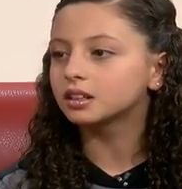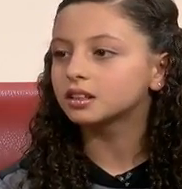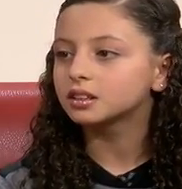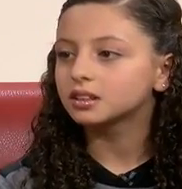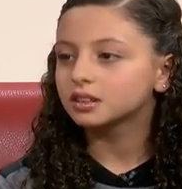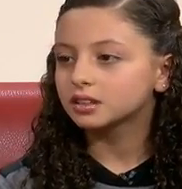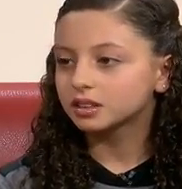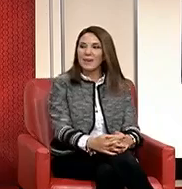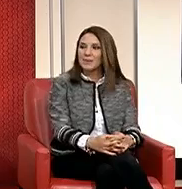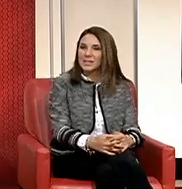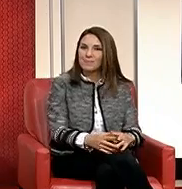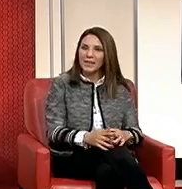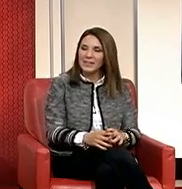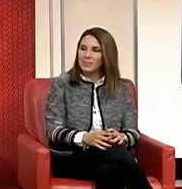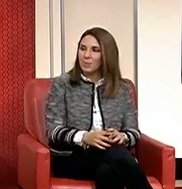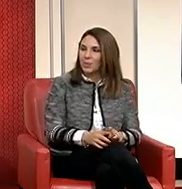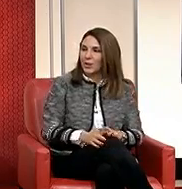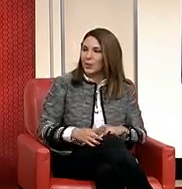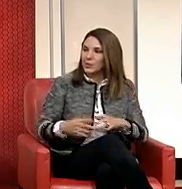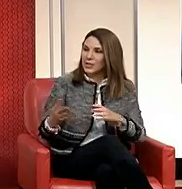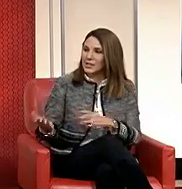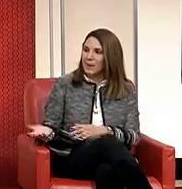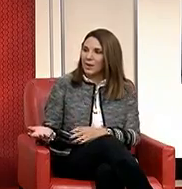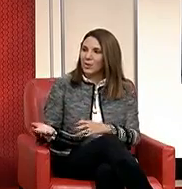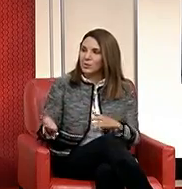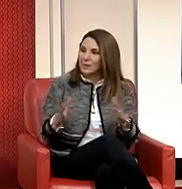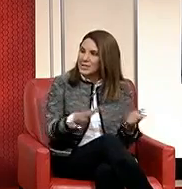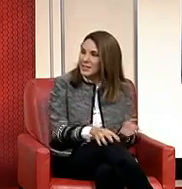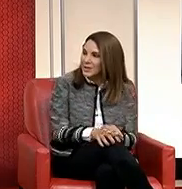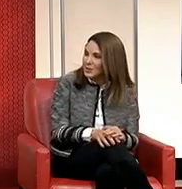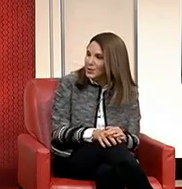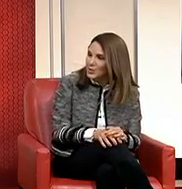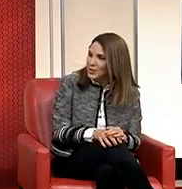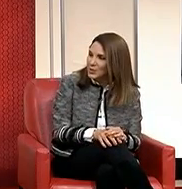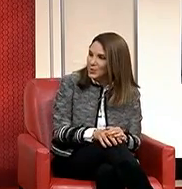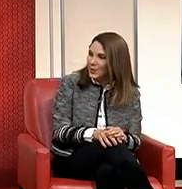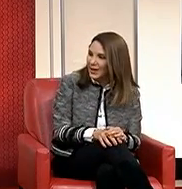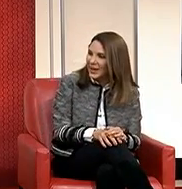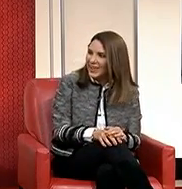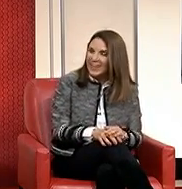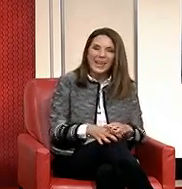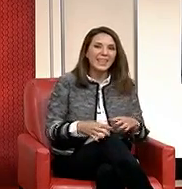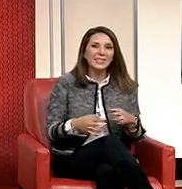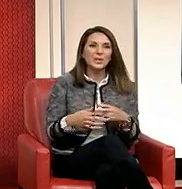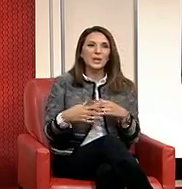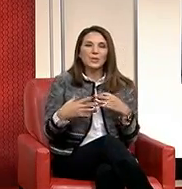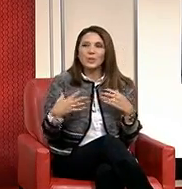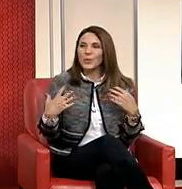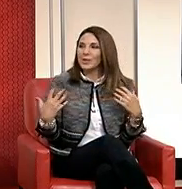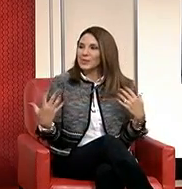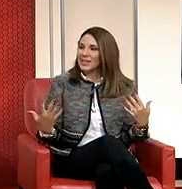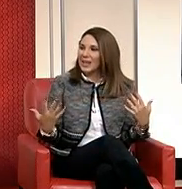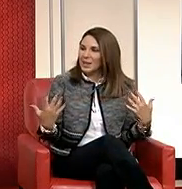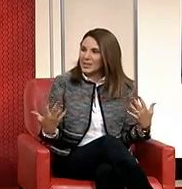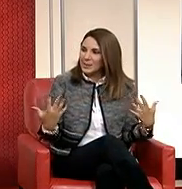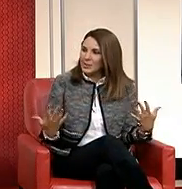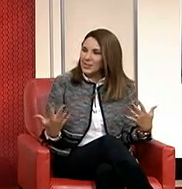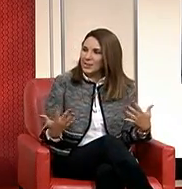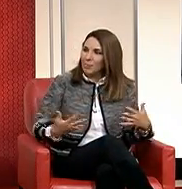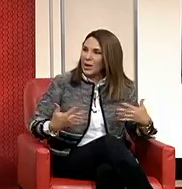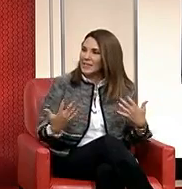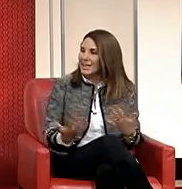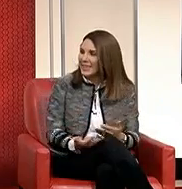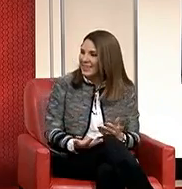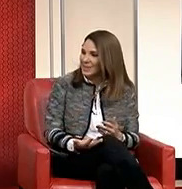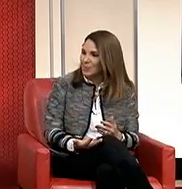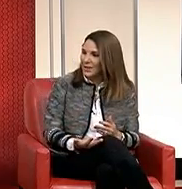escuela. Y es que además es padrísimo porque cuando ustedes van con los más chiquitos de su escuela, ellos los ven a las ven a ustedes